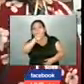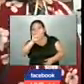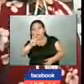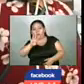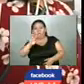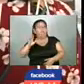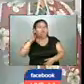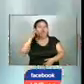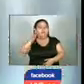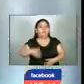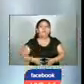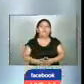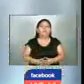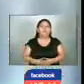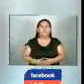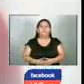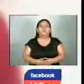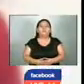Entérese qué dicen.